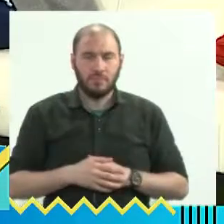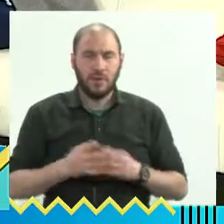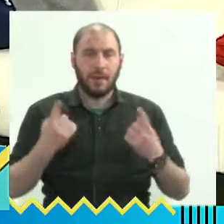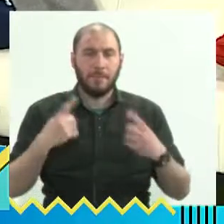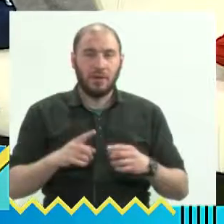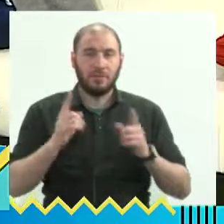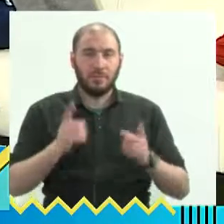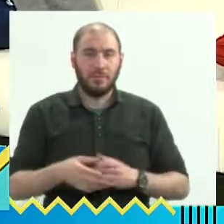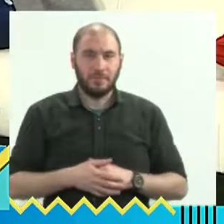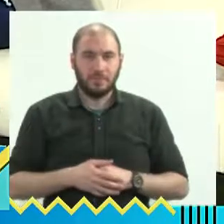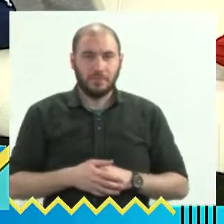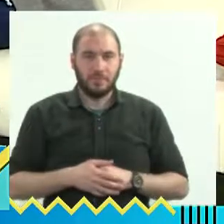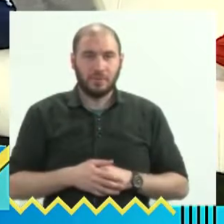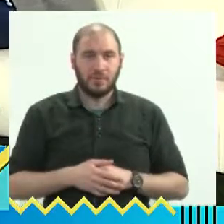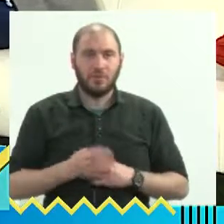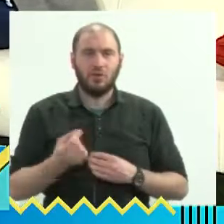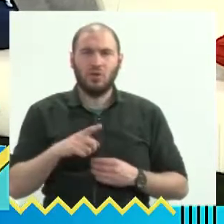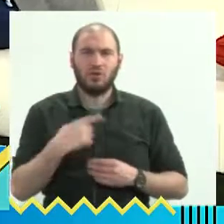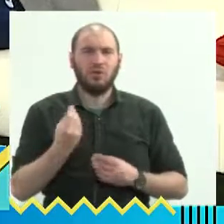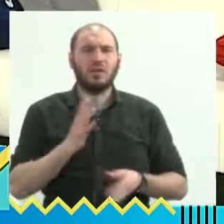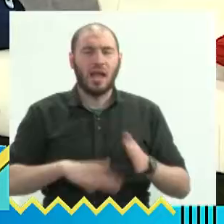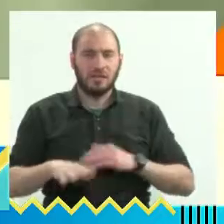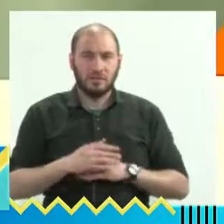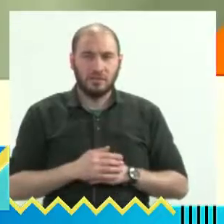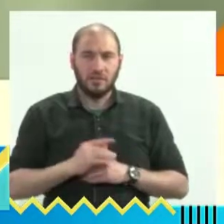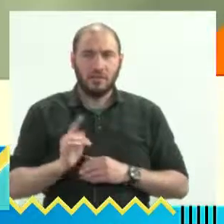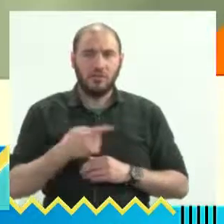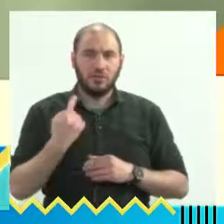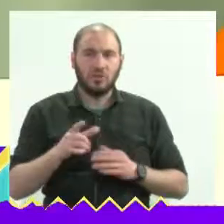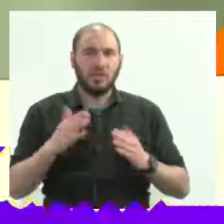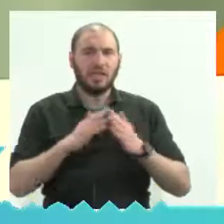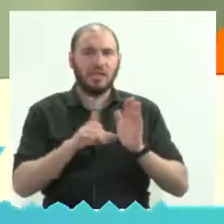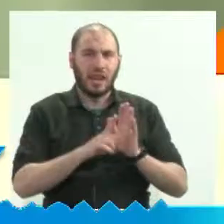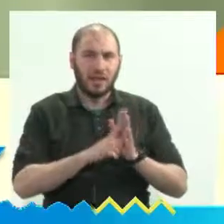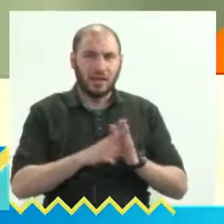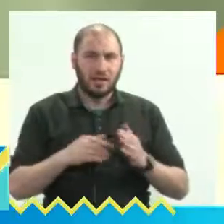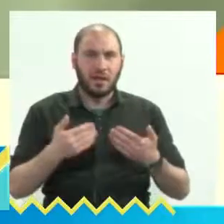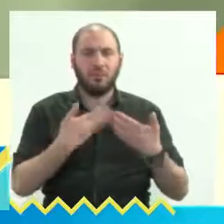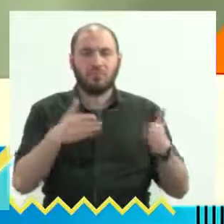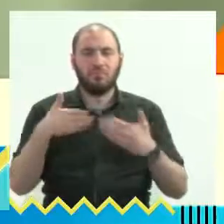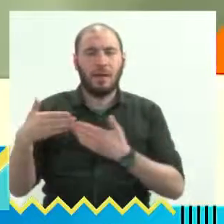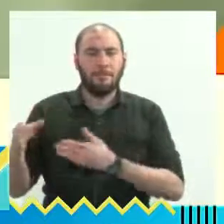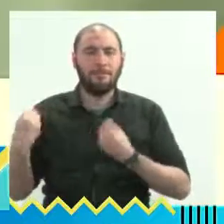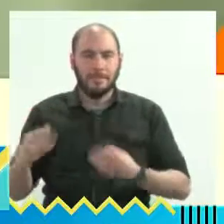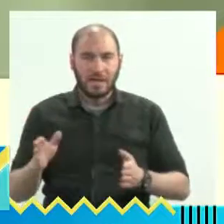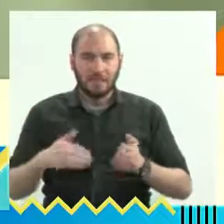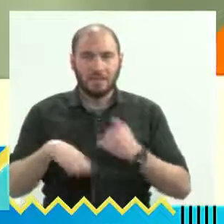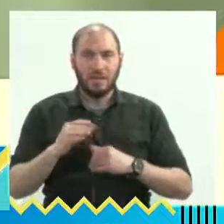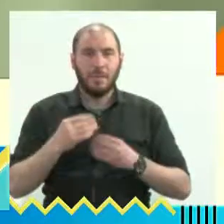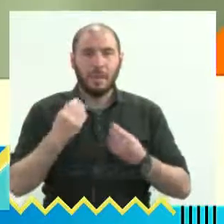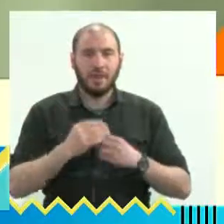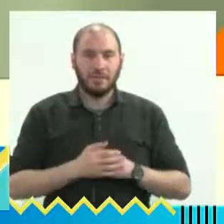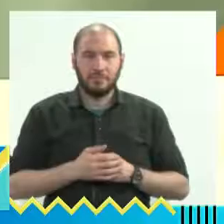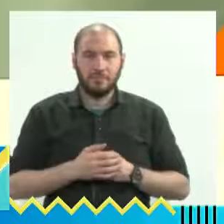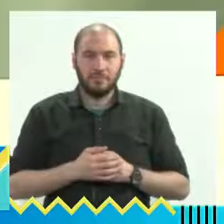Pero por otro lado también decir qué es lo que tenemos que hacer nosotros como legisladores. Tenemos que abrir más puertas para que hagan otro